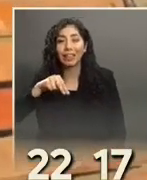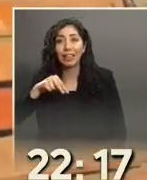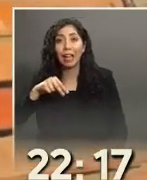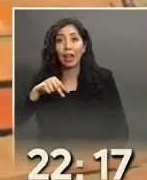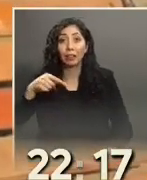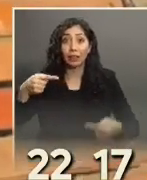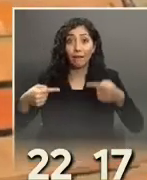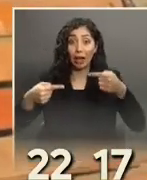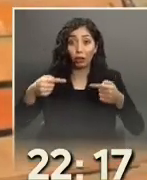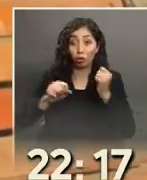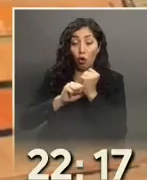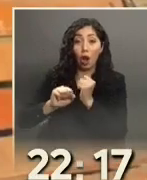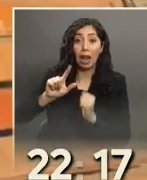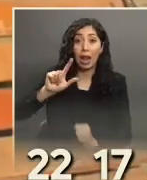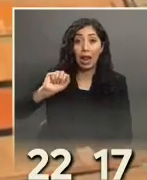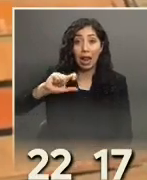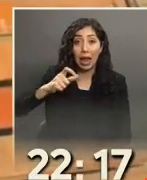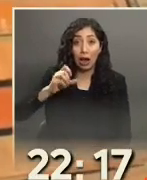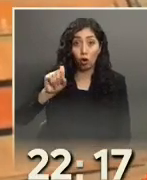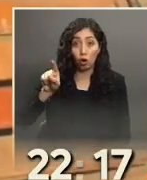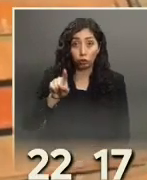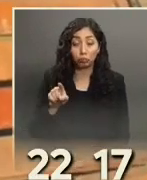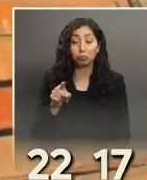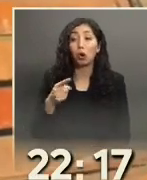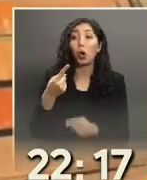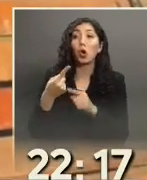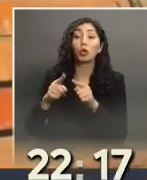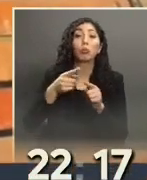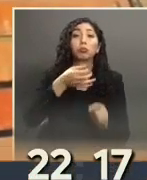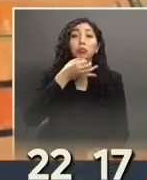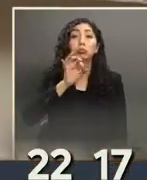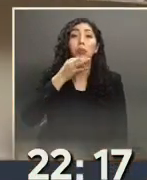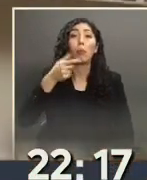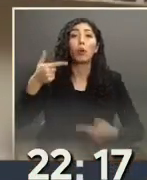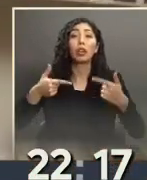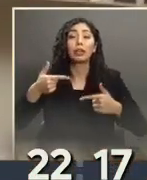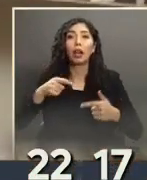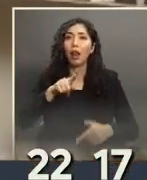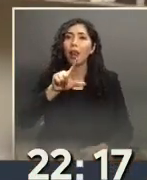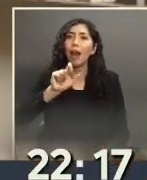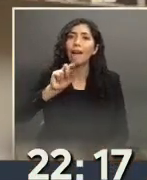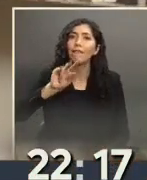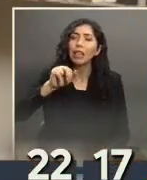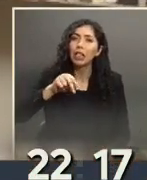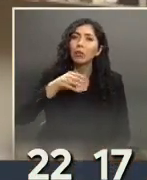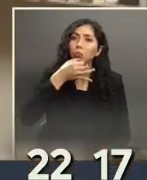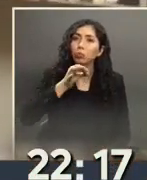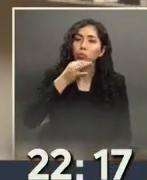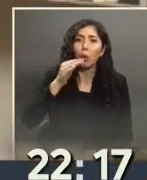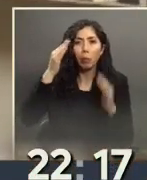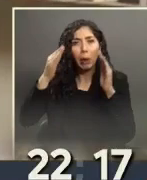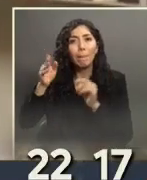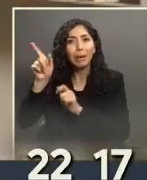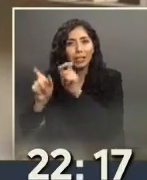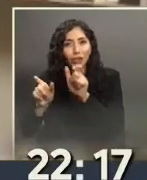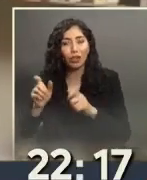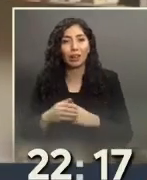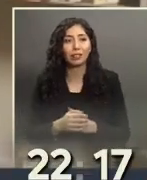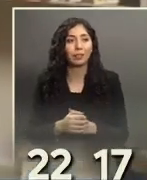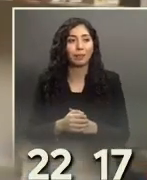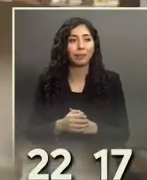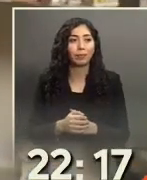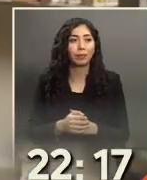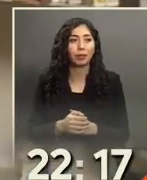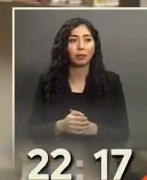que mientras otros hablaban de política real hablada a las personas el desempeño de un candidato o una candidata en un debate